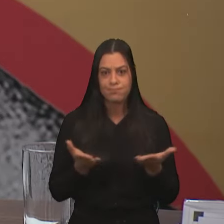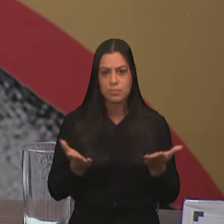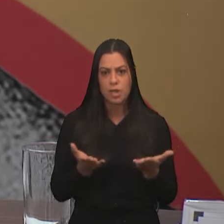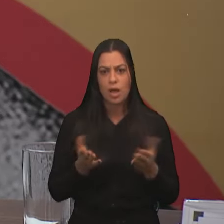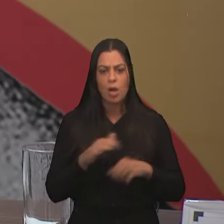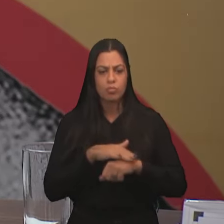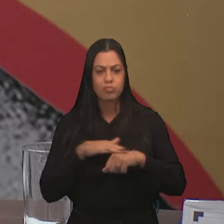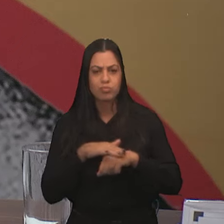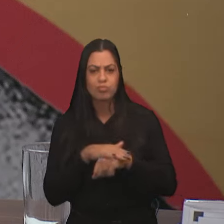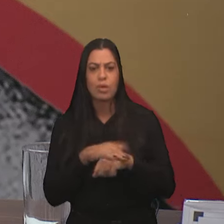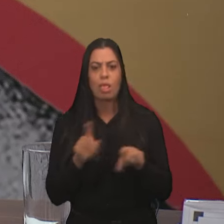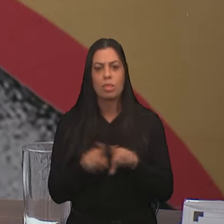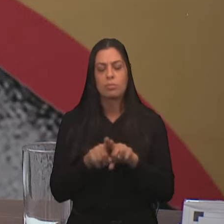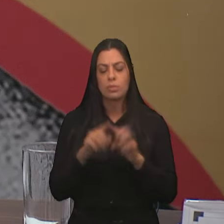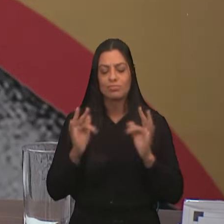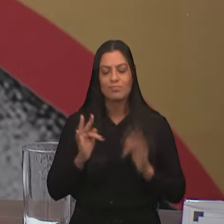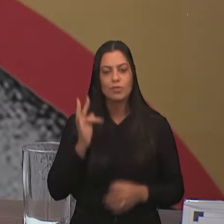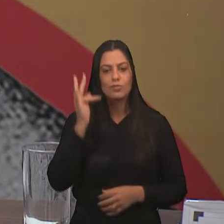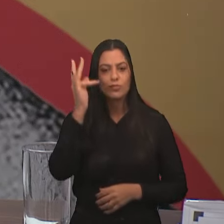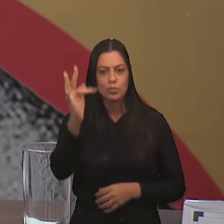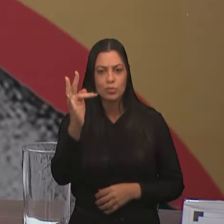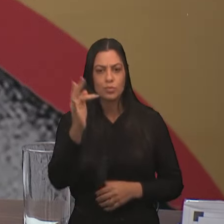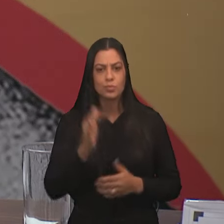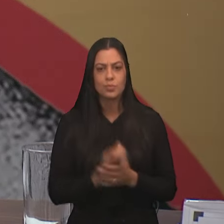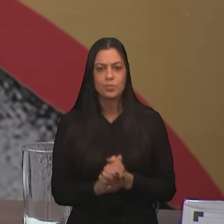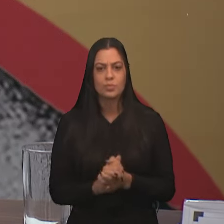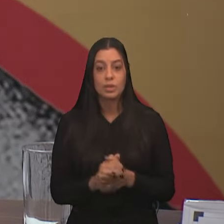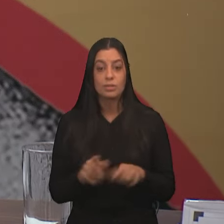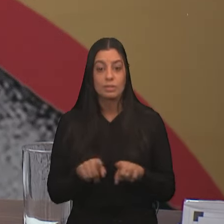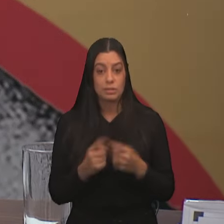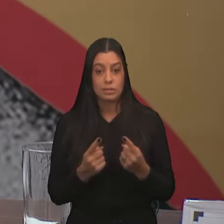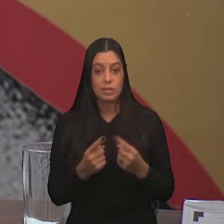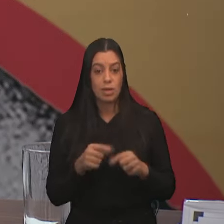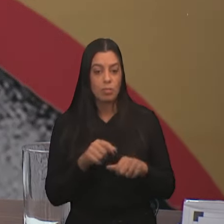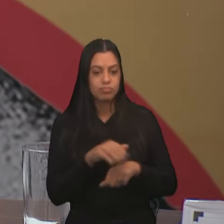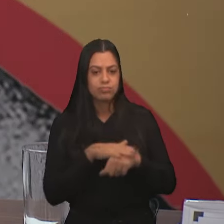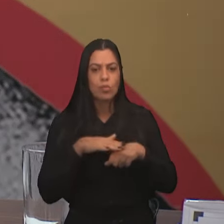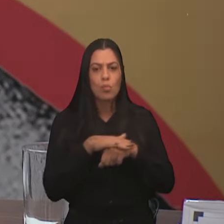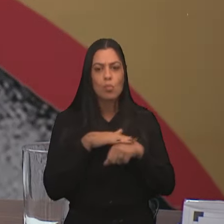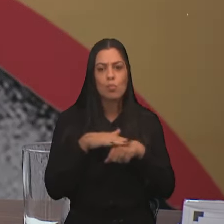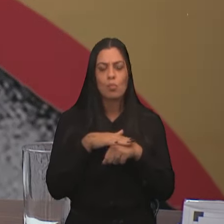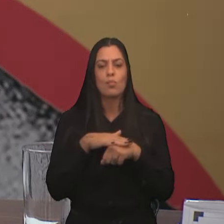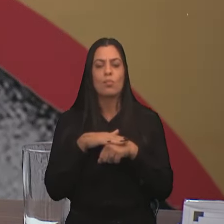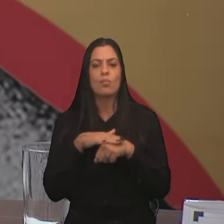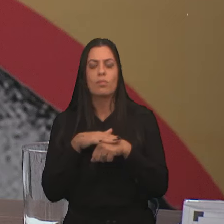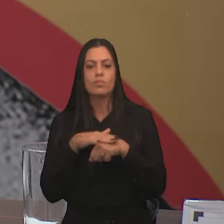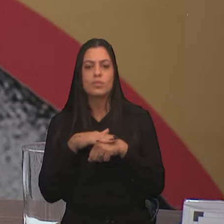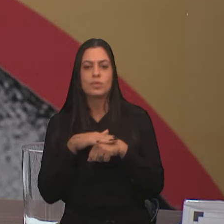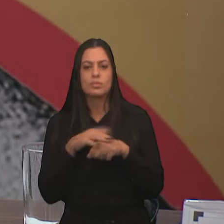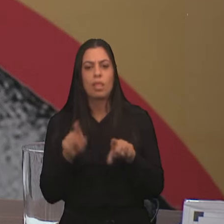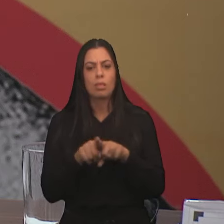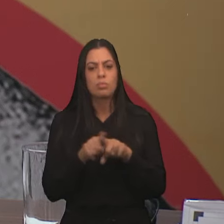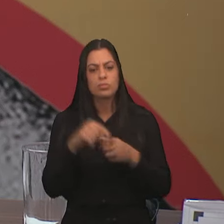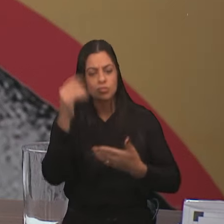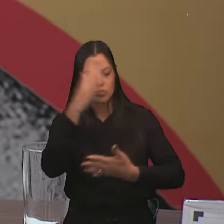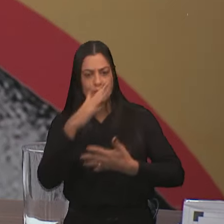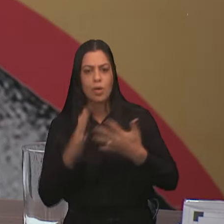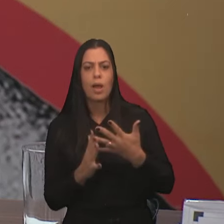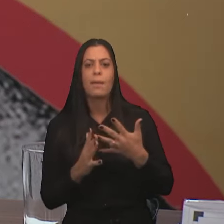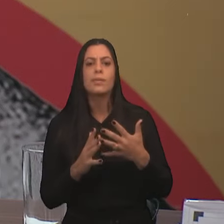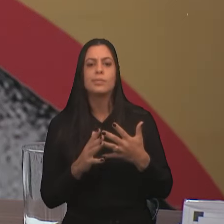presente y también de nuestro futuro. Estamos hablando de un tema que afecta a Brasil, pero también